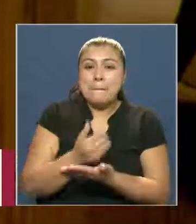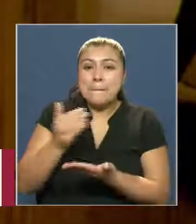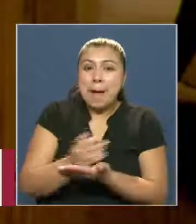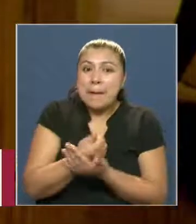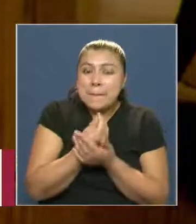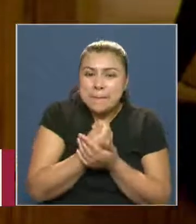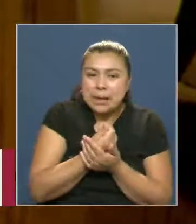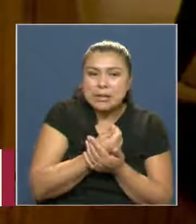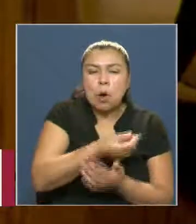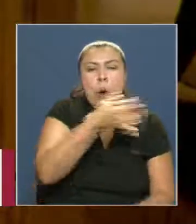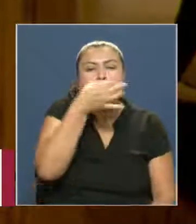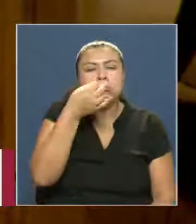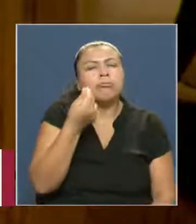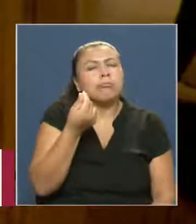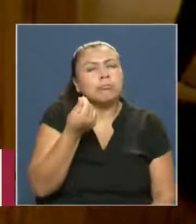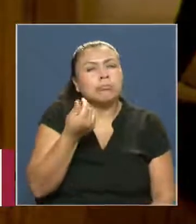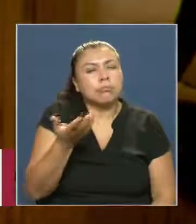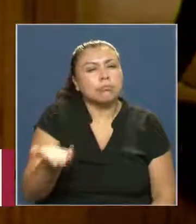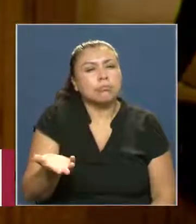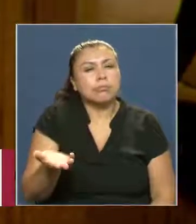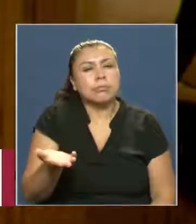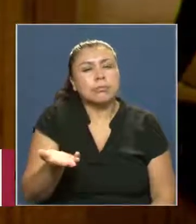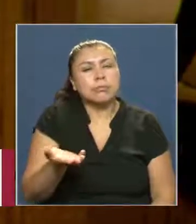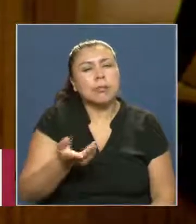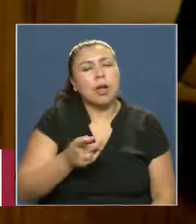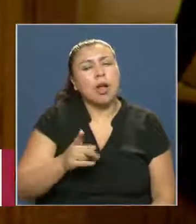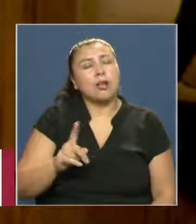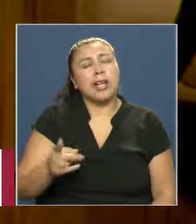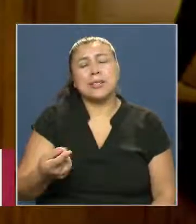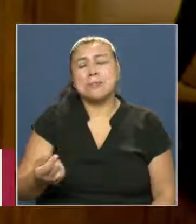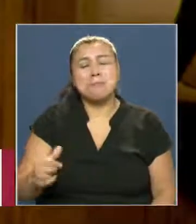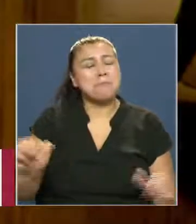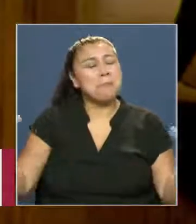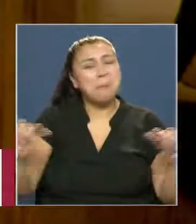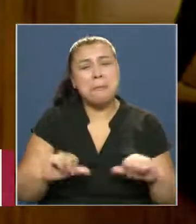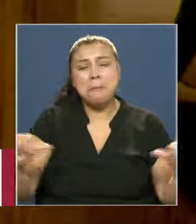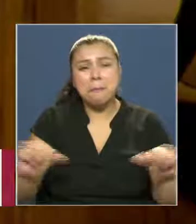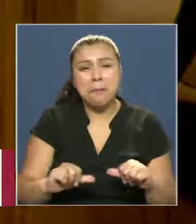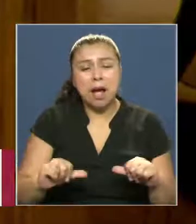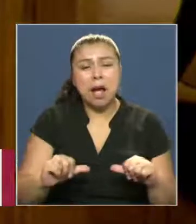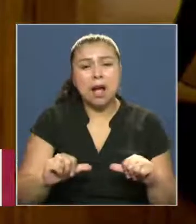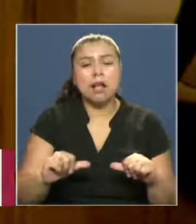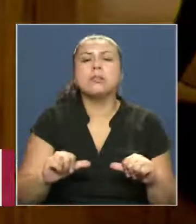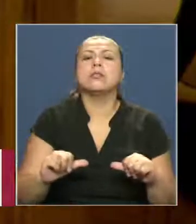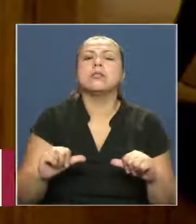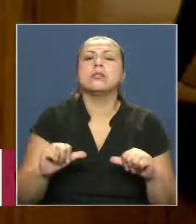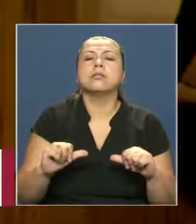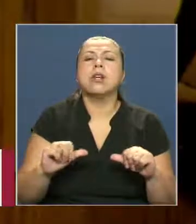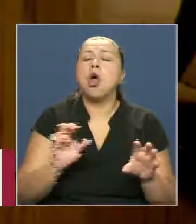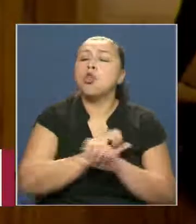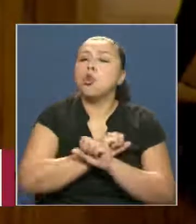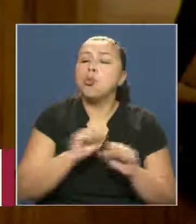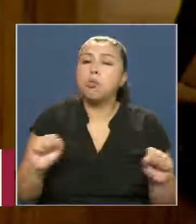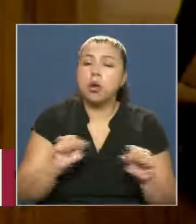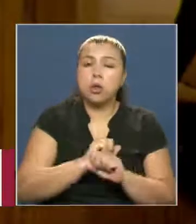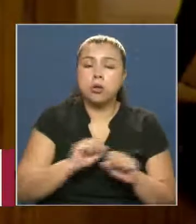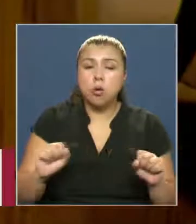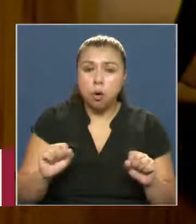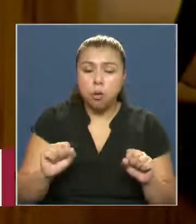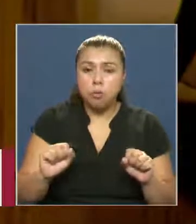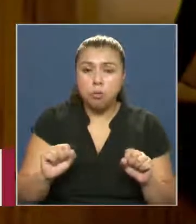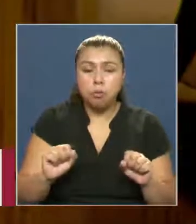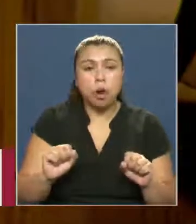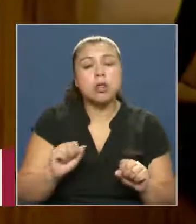Algo así es absolutamente indigno y dañoso. Es algo que realmente no puede ser y en ningún caso lo podemos